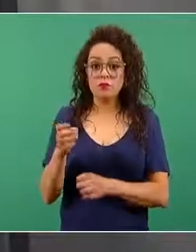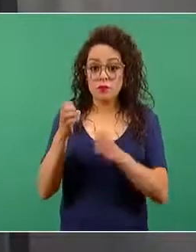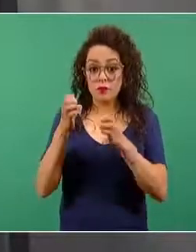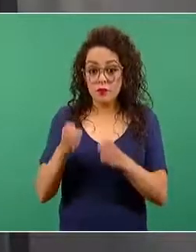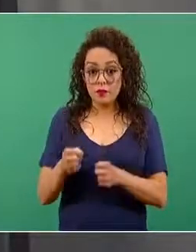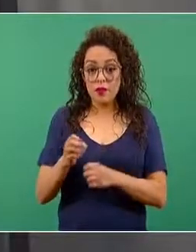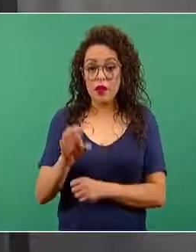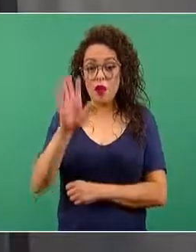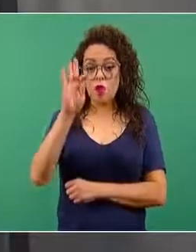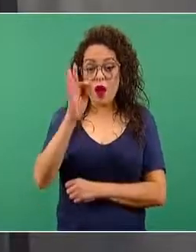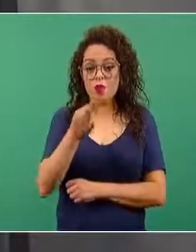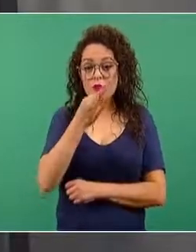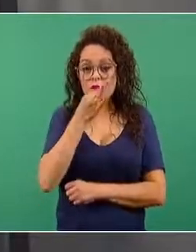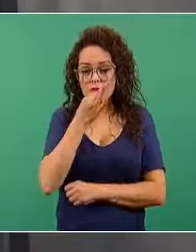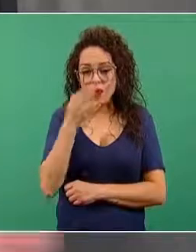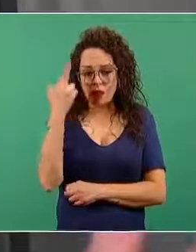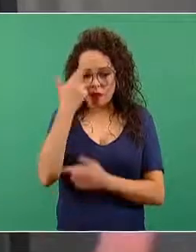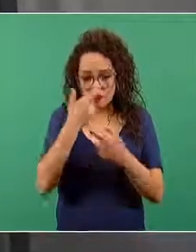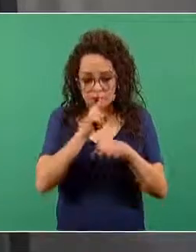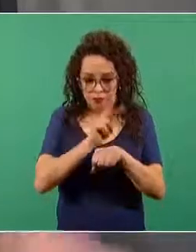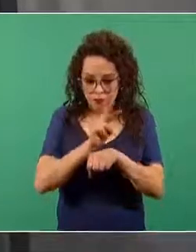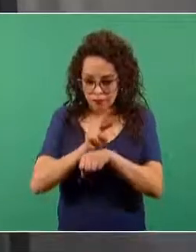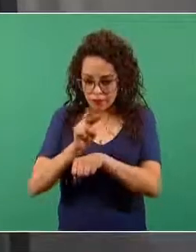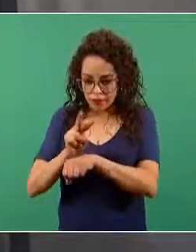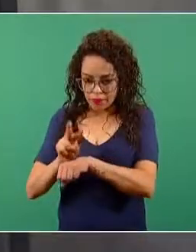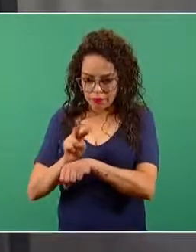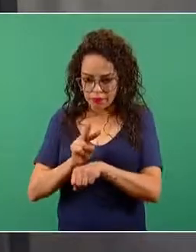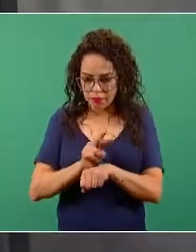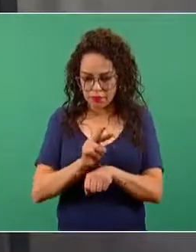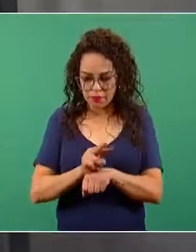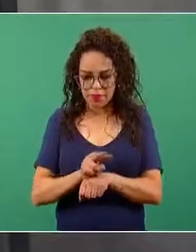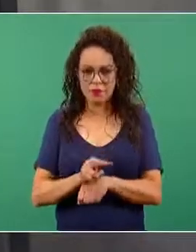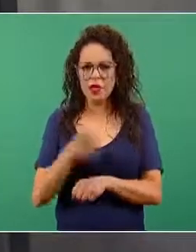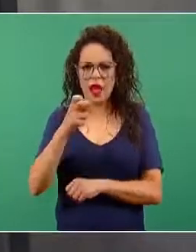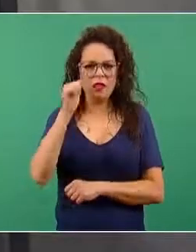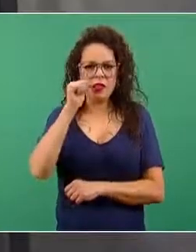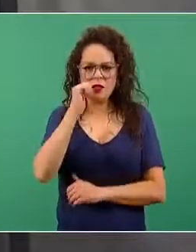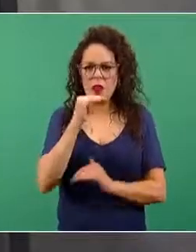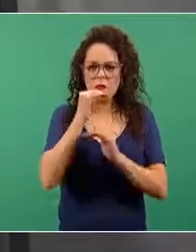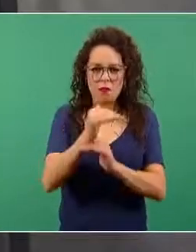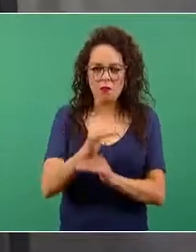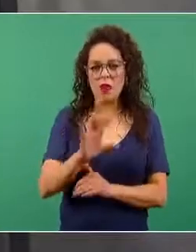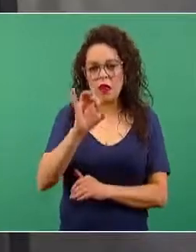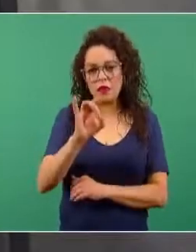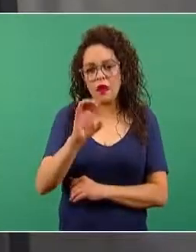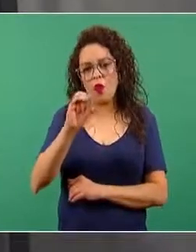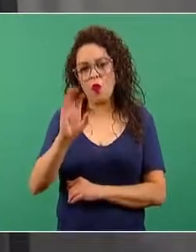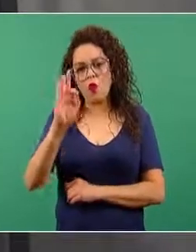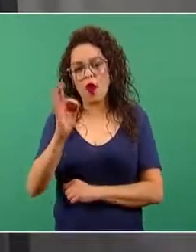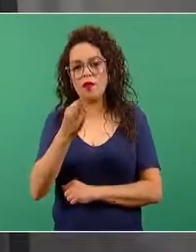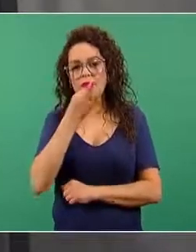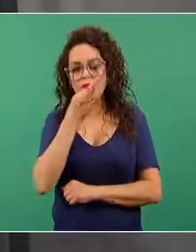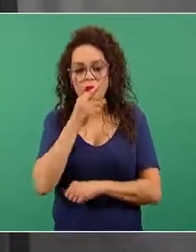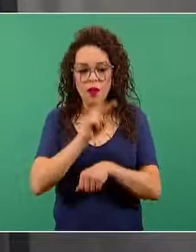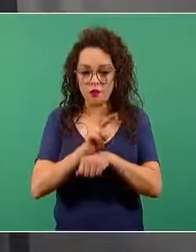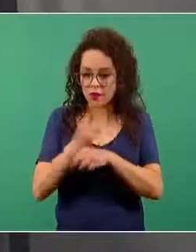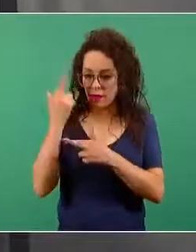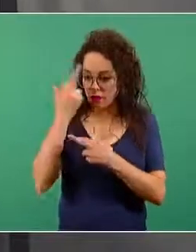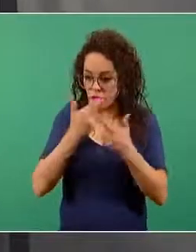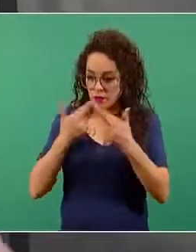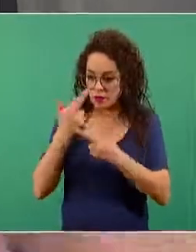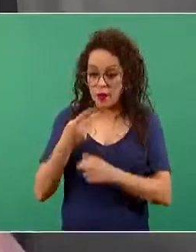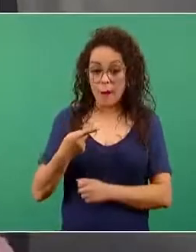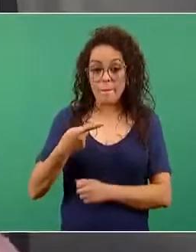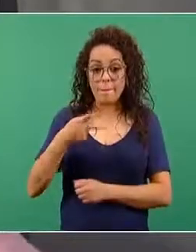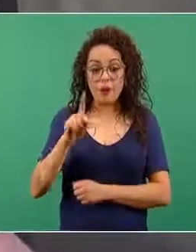de 40 minutos, que es el tiempo que normalmente damos, unos 30 o 40 minutos de observación, y muy desafortunadamente, al momento